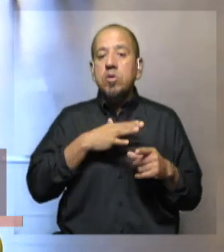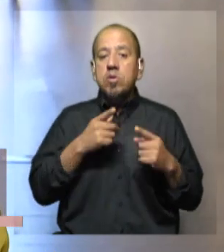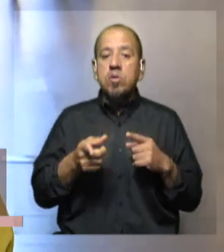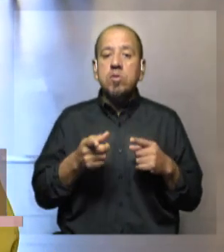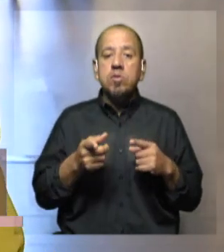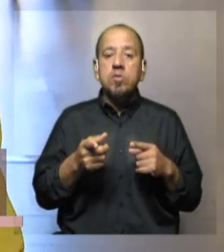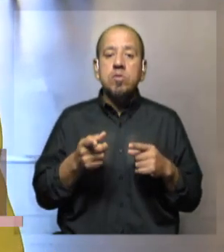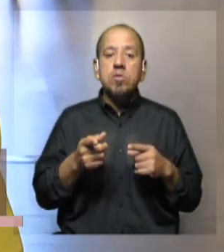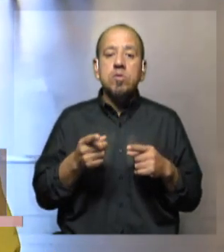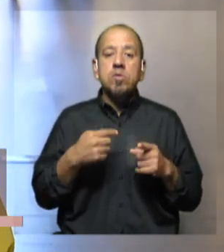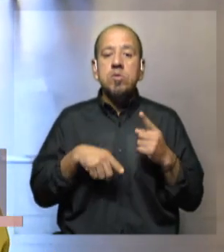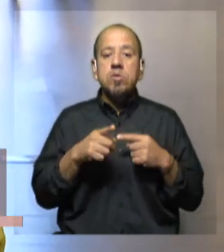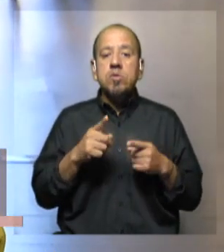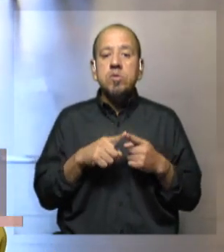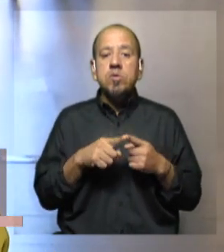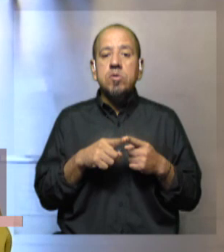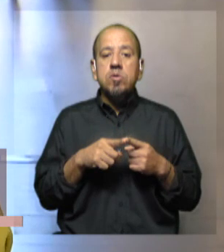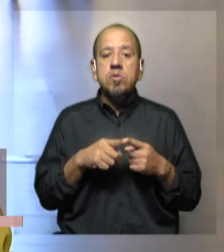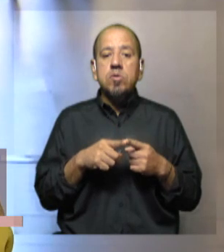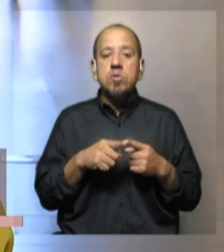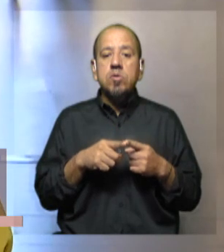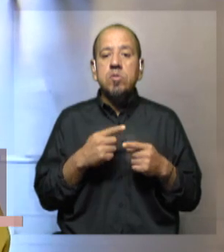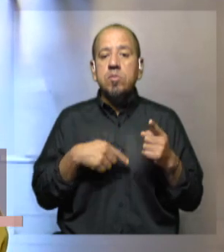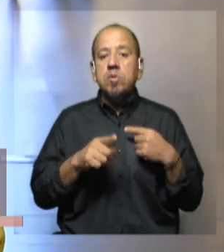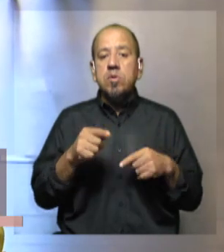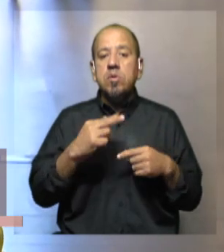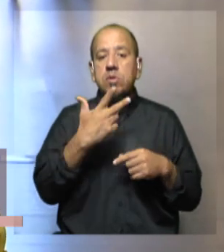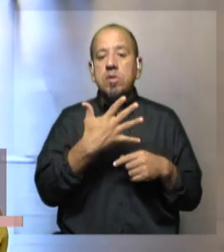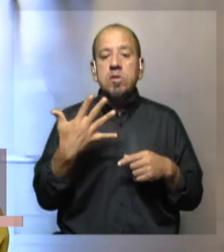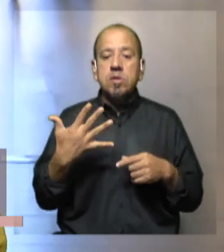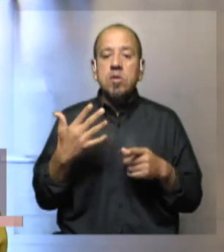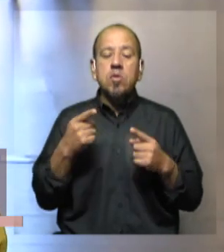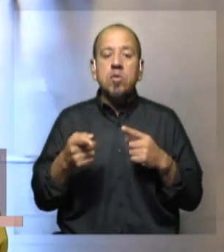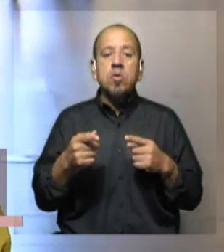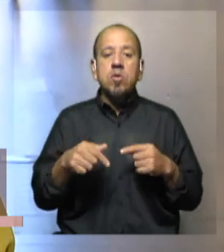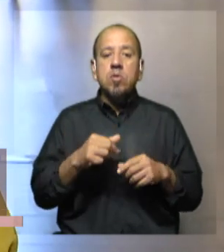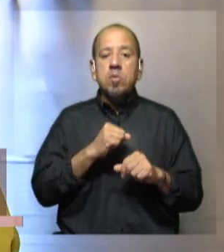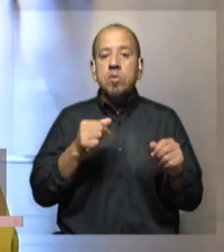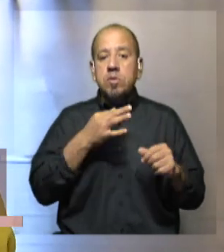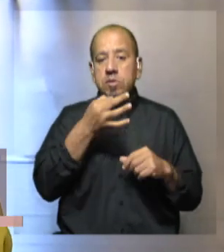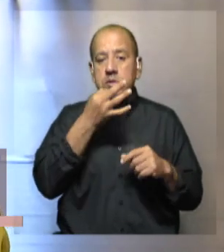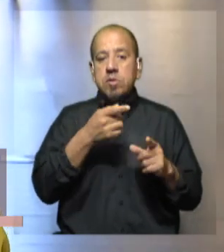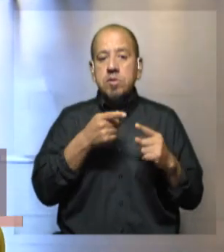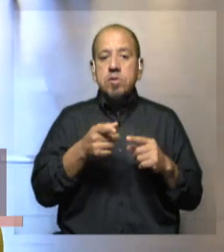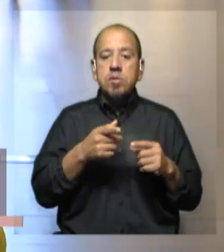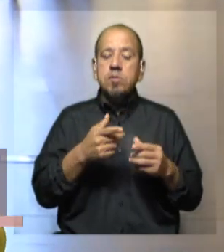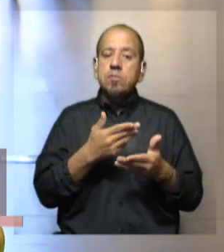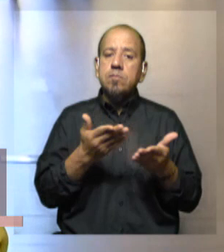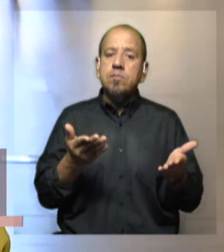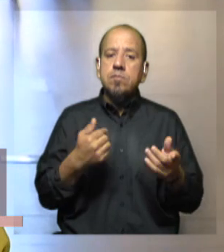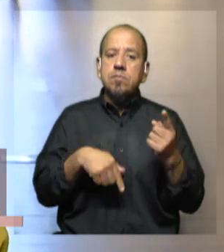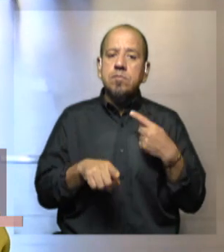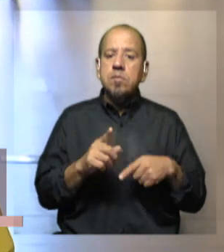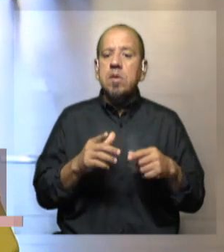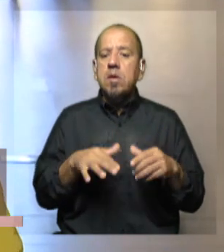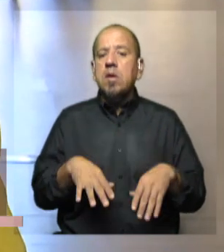difícil, exigente. Pero estas 35, en realidad lo que podemos decirle al público es que es un panorama, es como un recorte